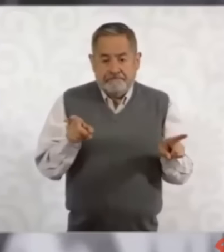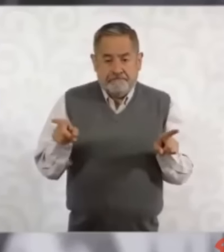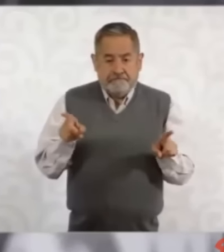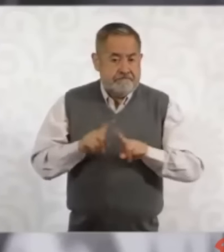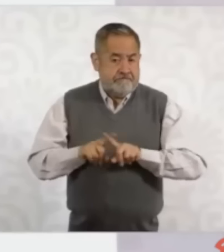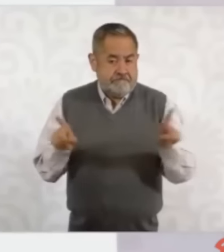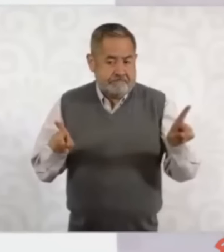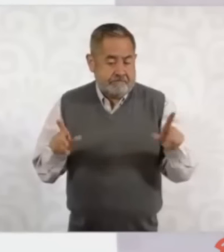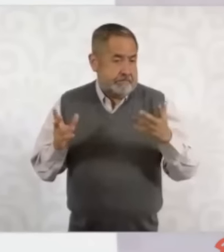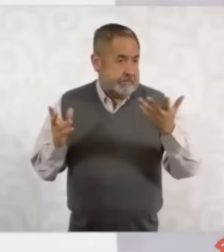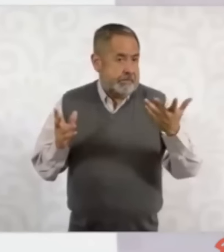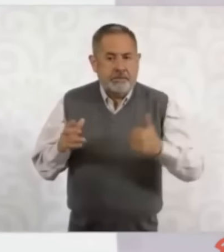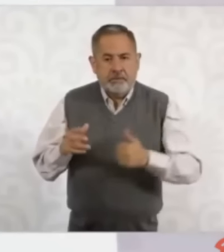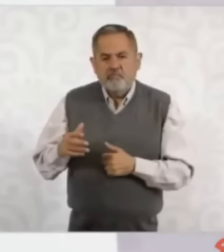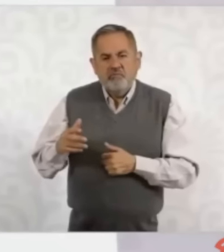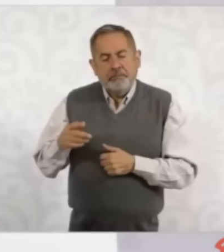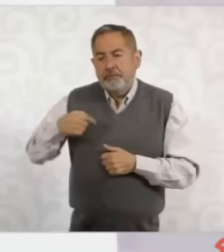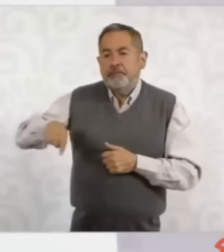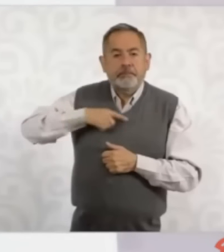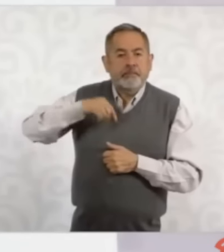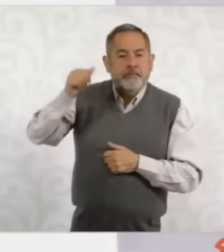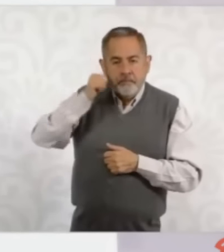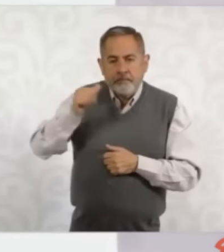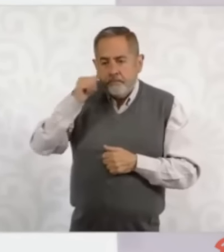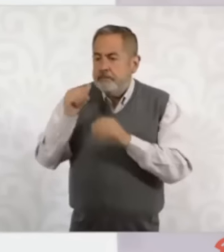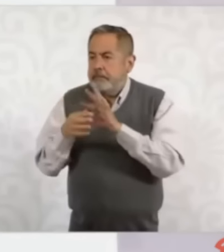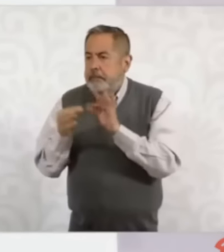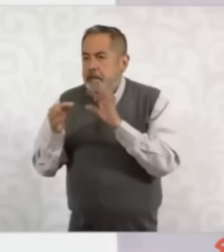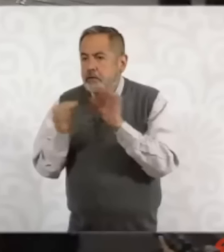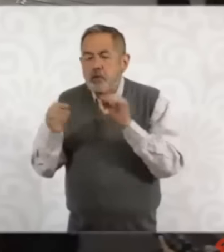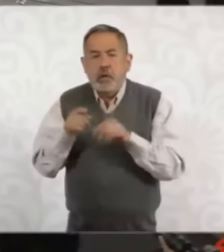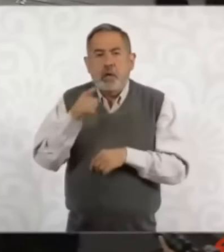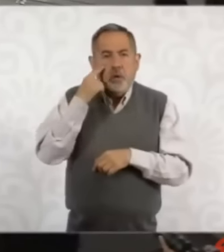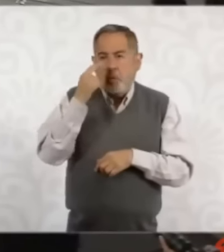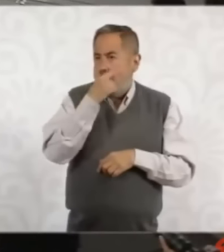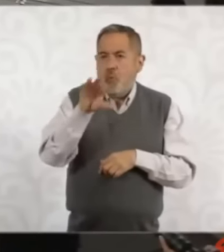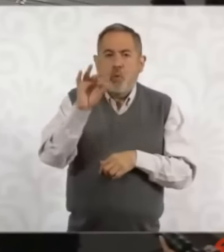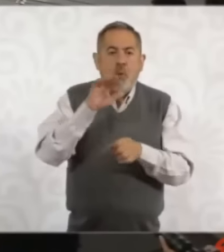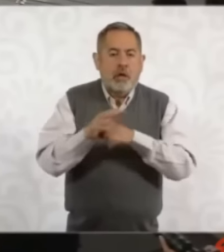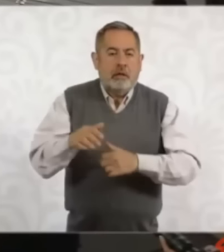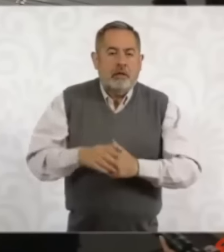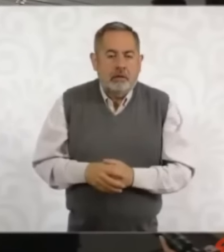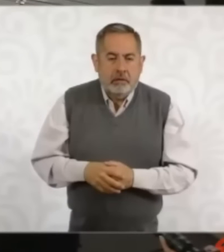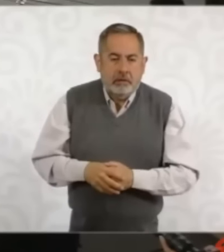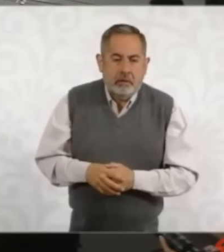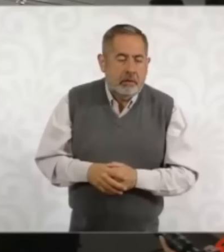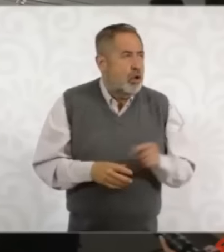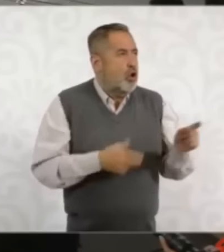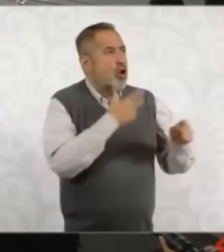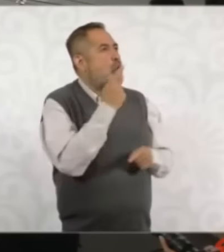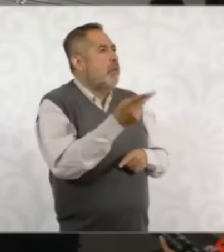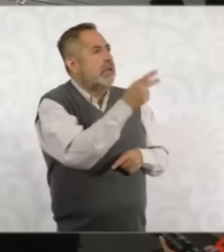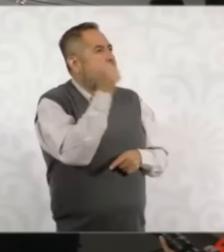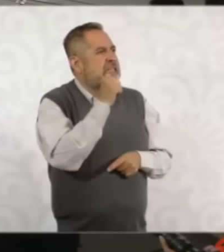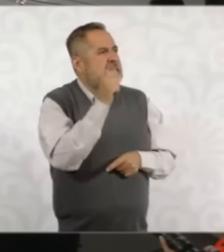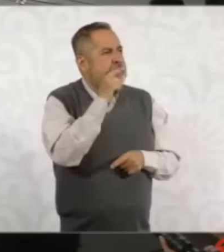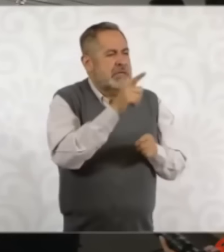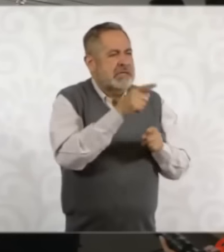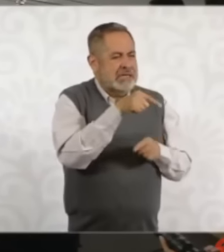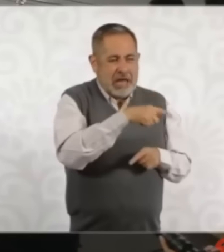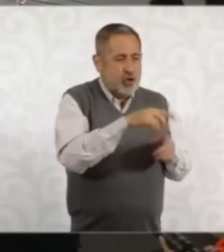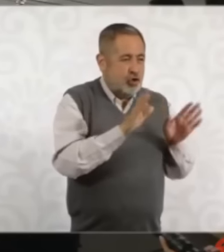gente pues siempre puede elegir entre uno y otro. Aunque la derecha siempre está de contra de los adultos